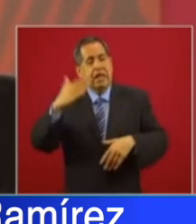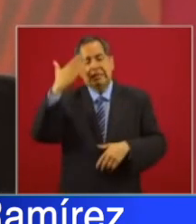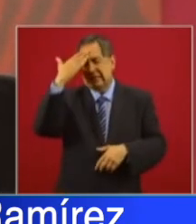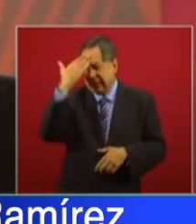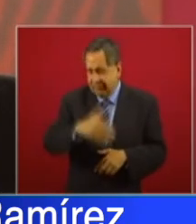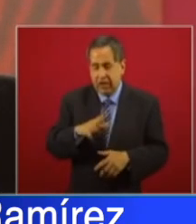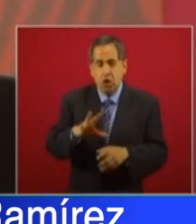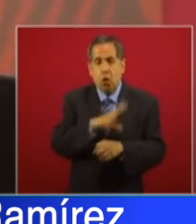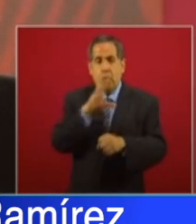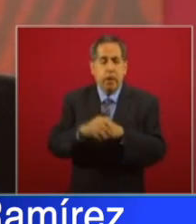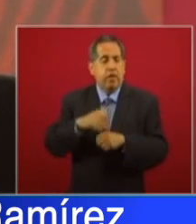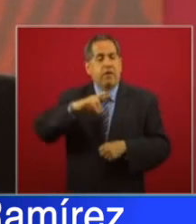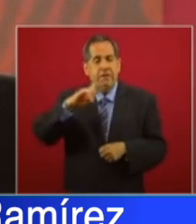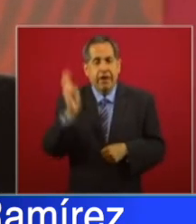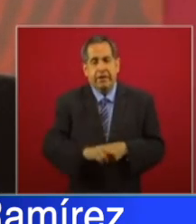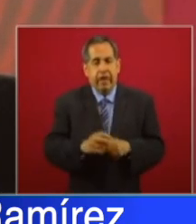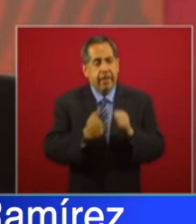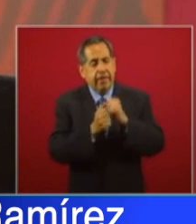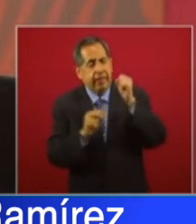verdad.